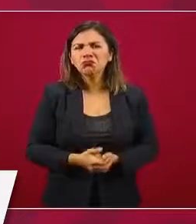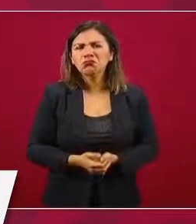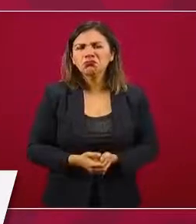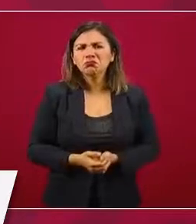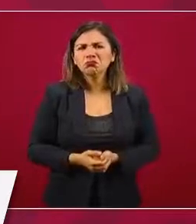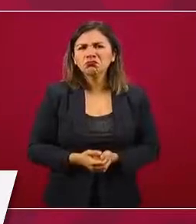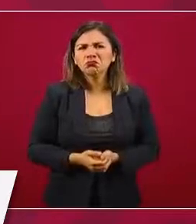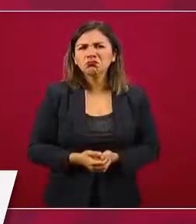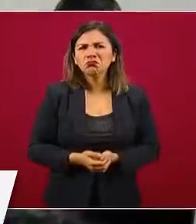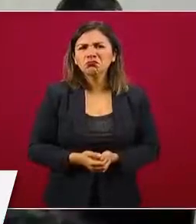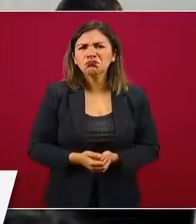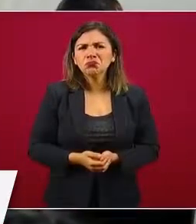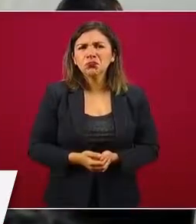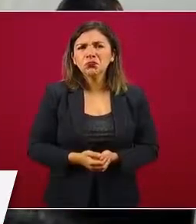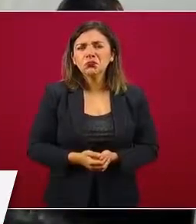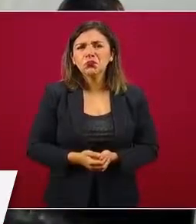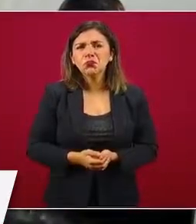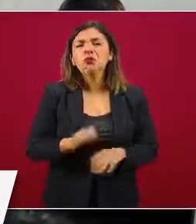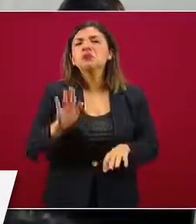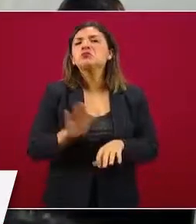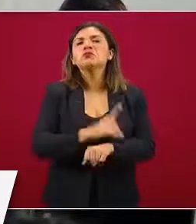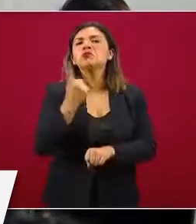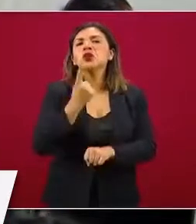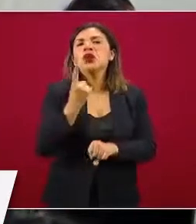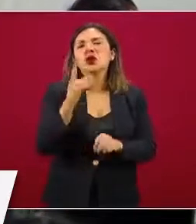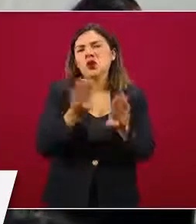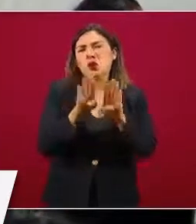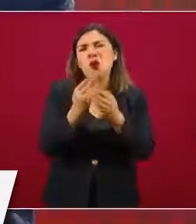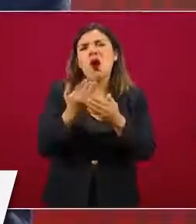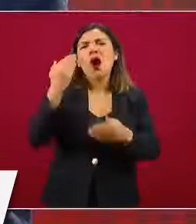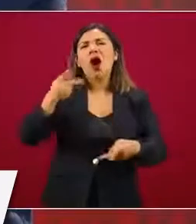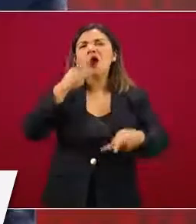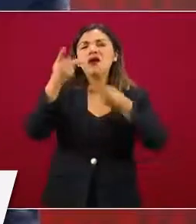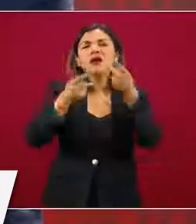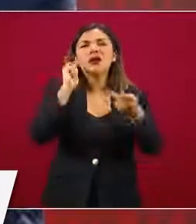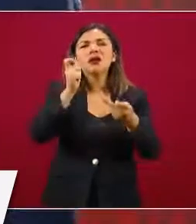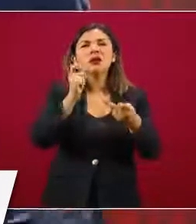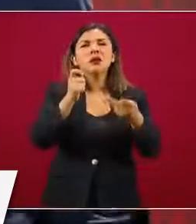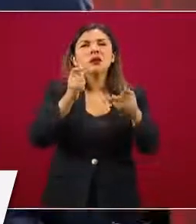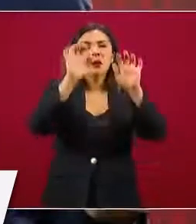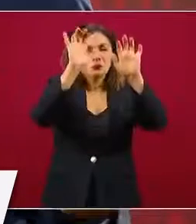por un, como se decía antes, por un maquinazo.